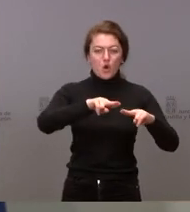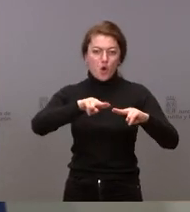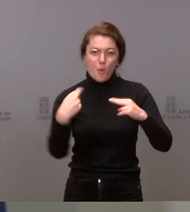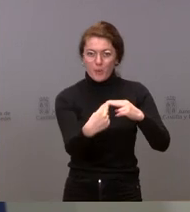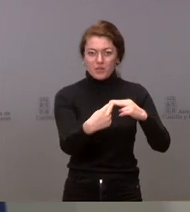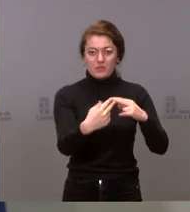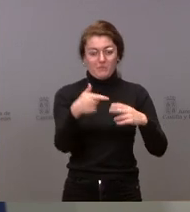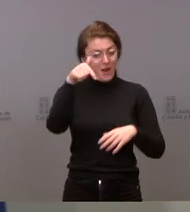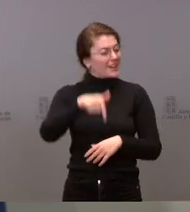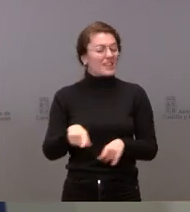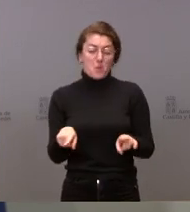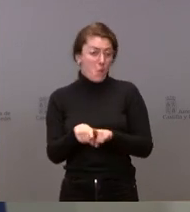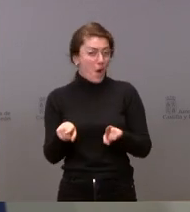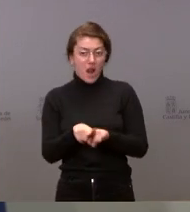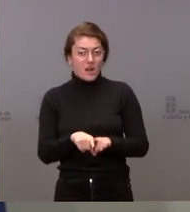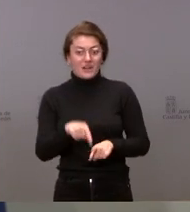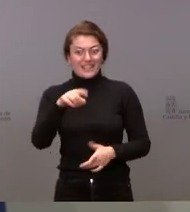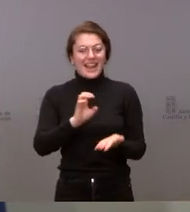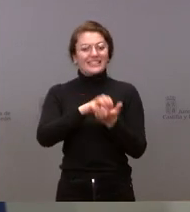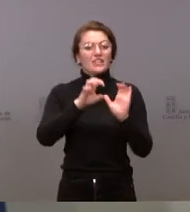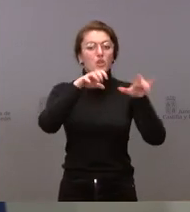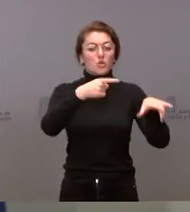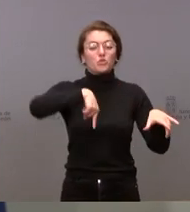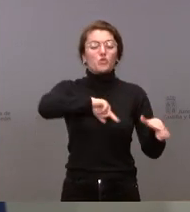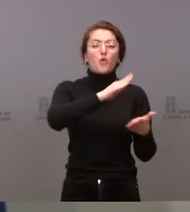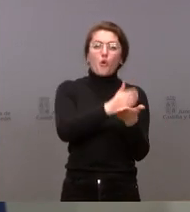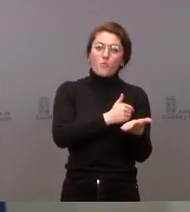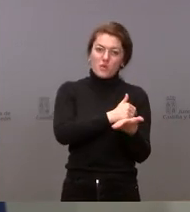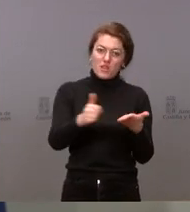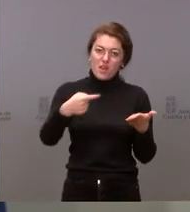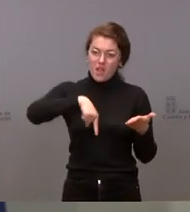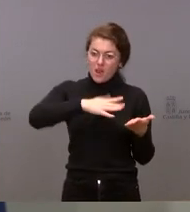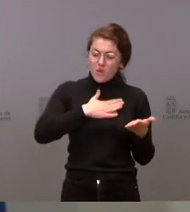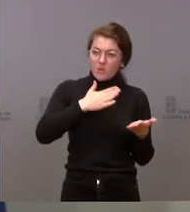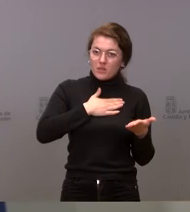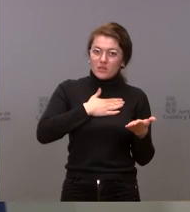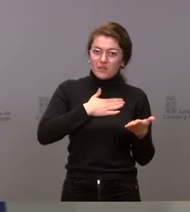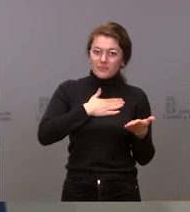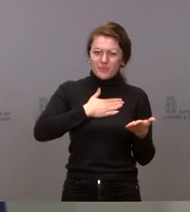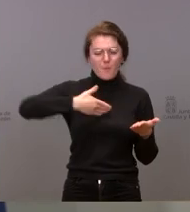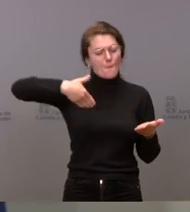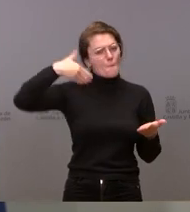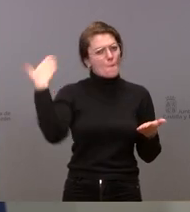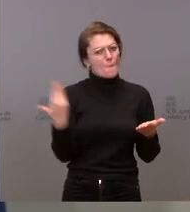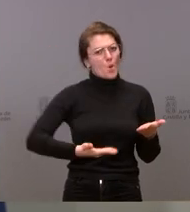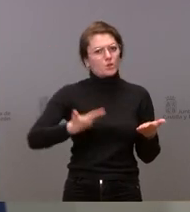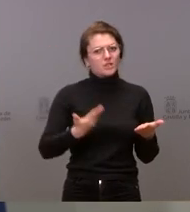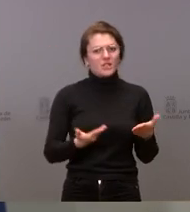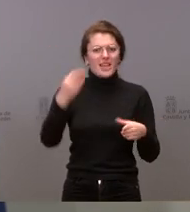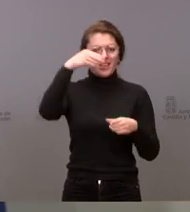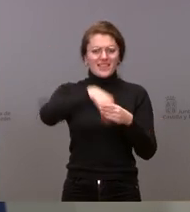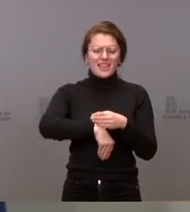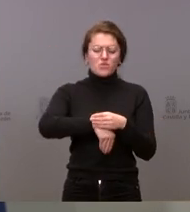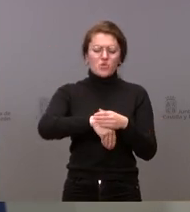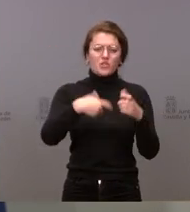por el estilo en castilla y león' estamos entre las comunidades autónomas que más importancia tienen en este sector aeronáutico y aeroespacial